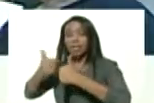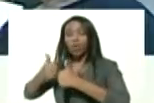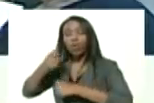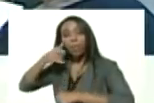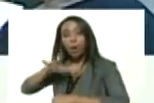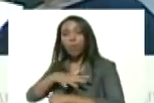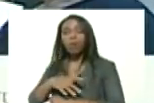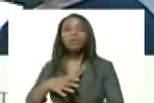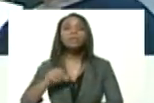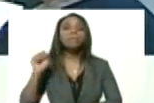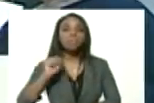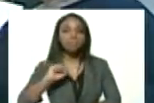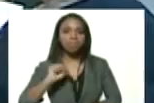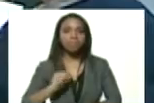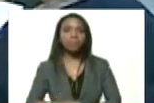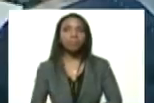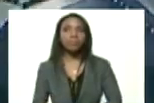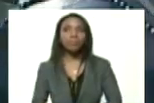correcto